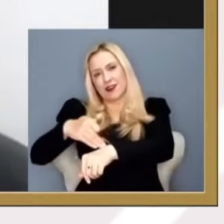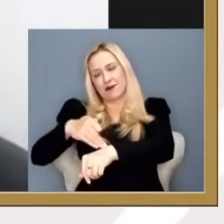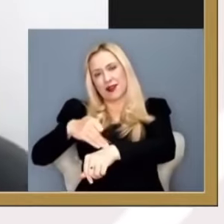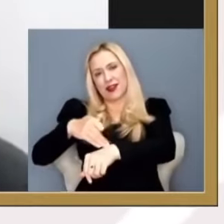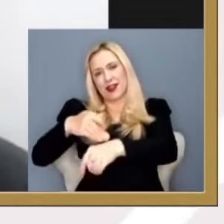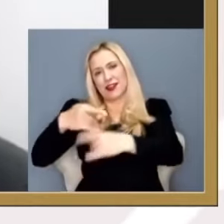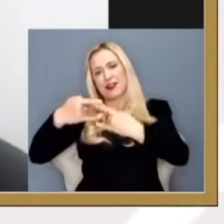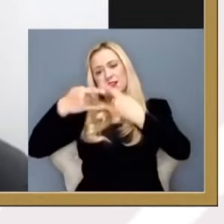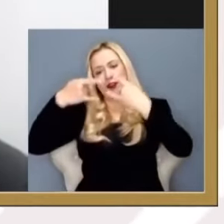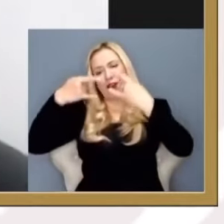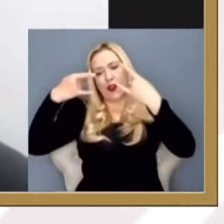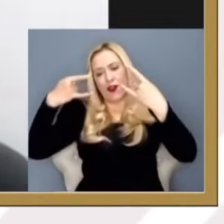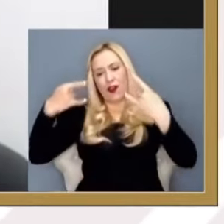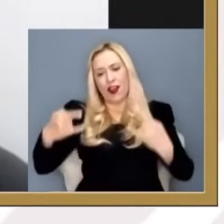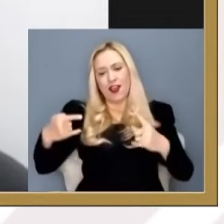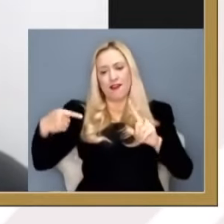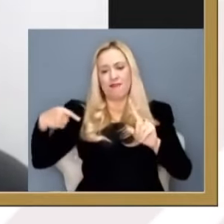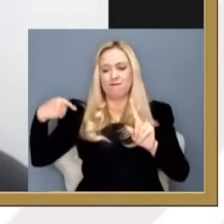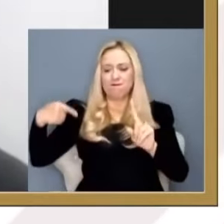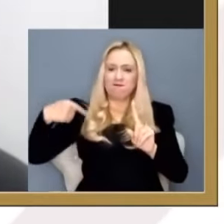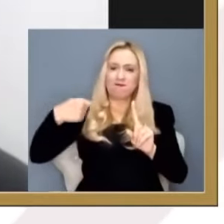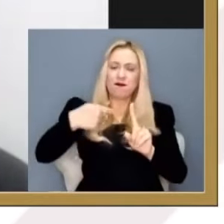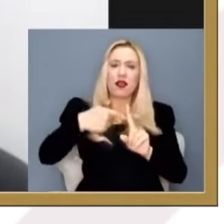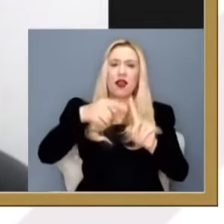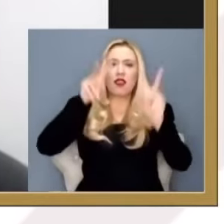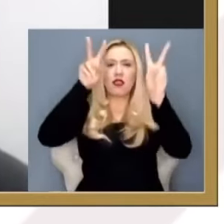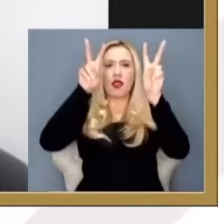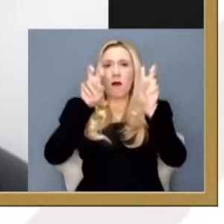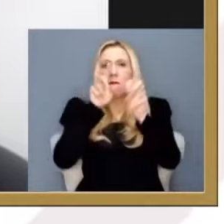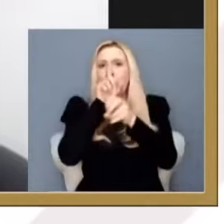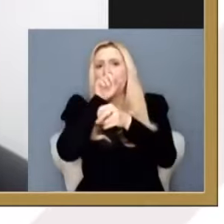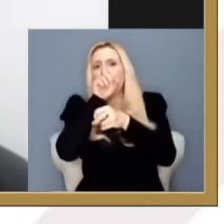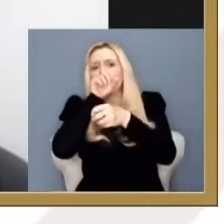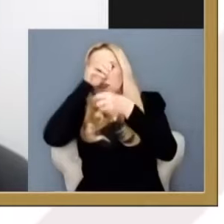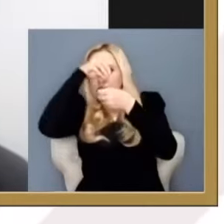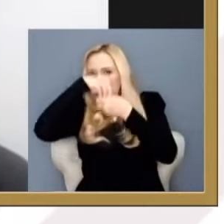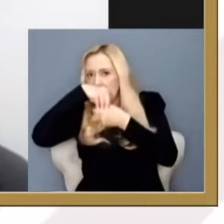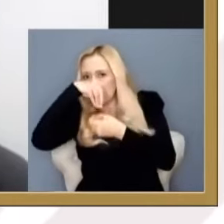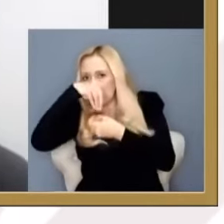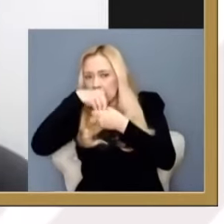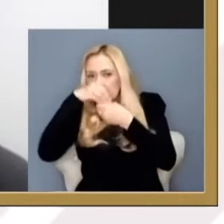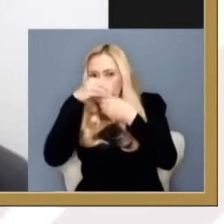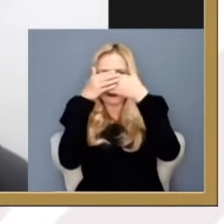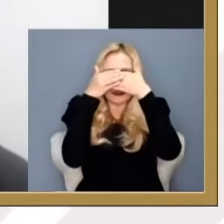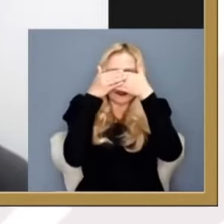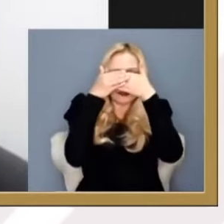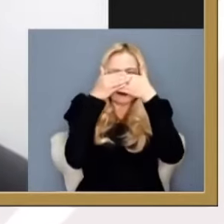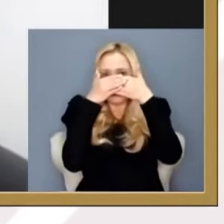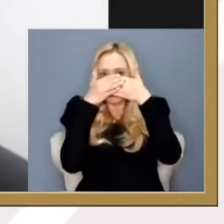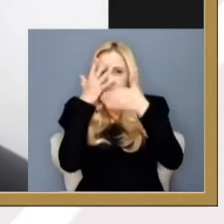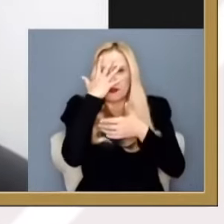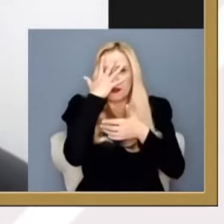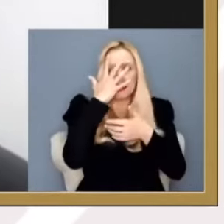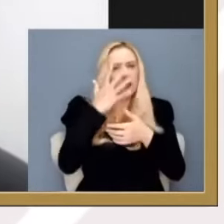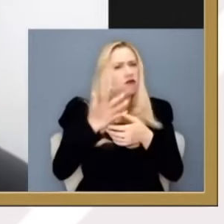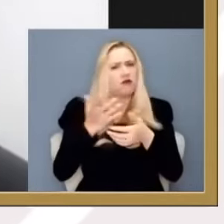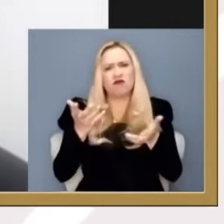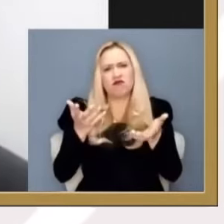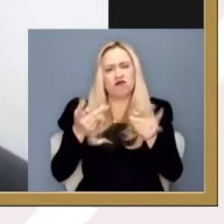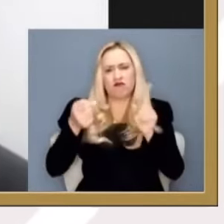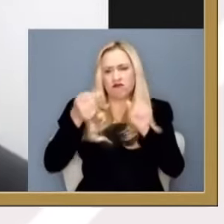historias familiares, que no sea un tema tabú hablar de la existencia de un